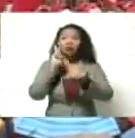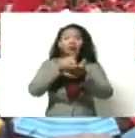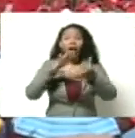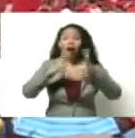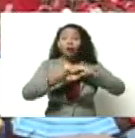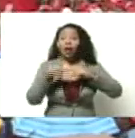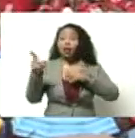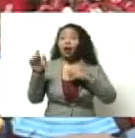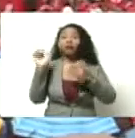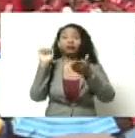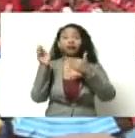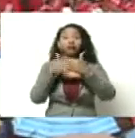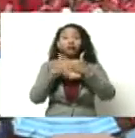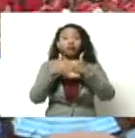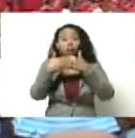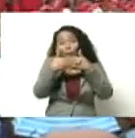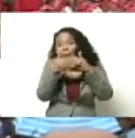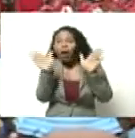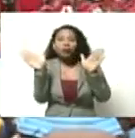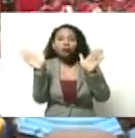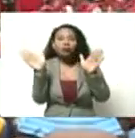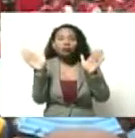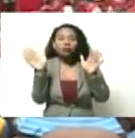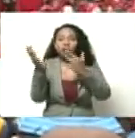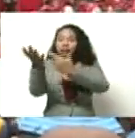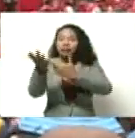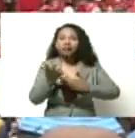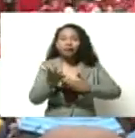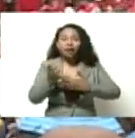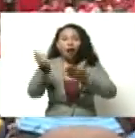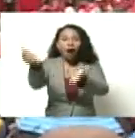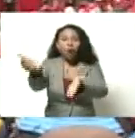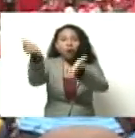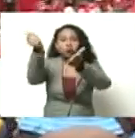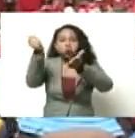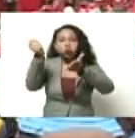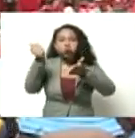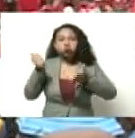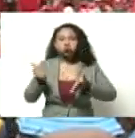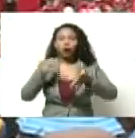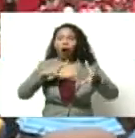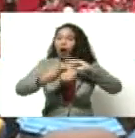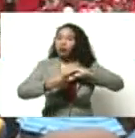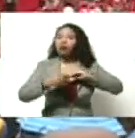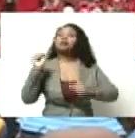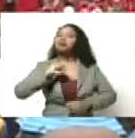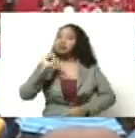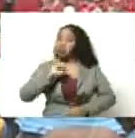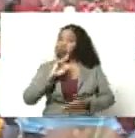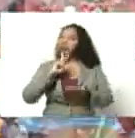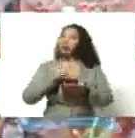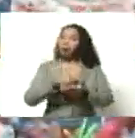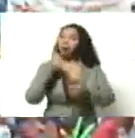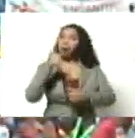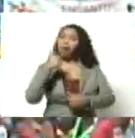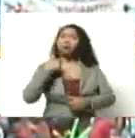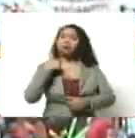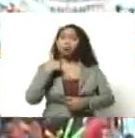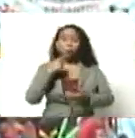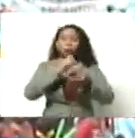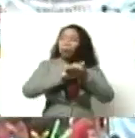ella abre la puerta y reciben su plan Sí me llegó está muy bien no estoy tomando